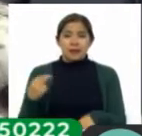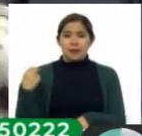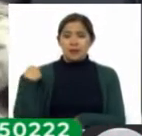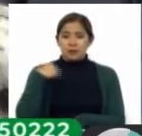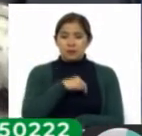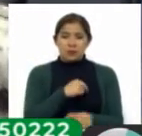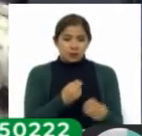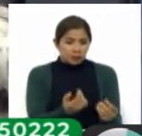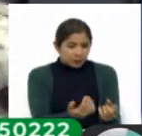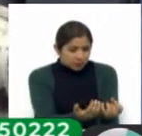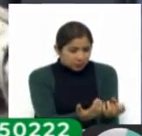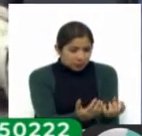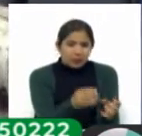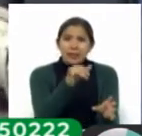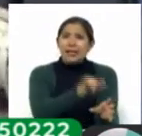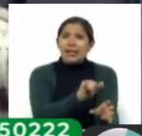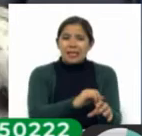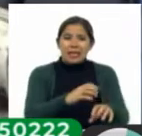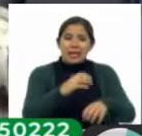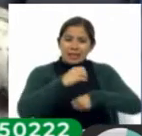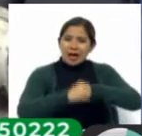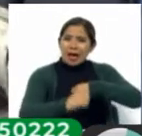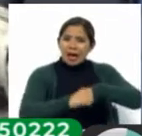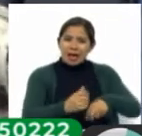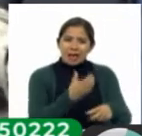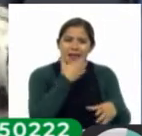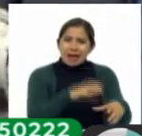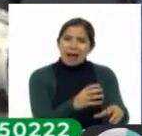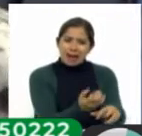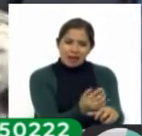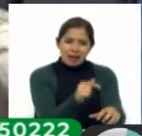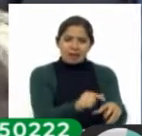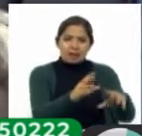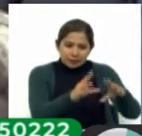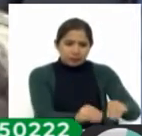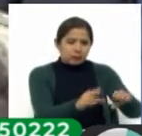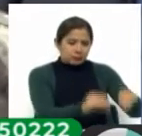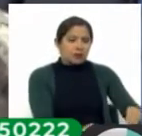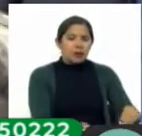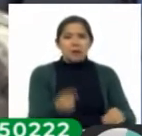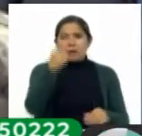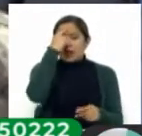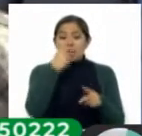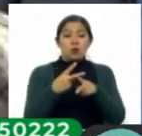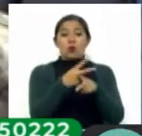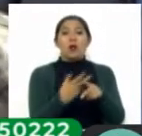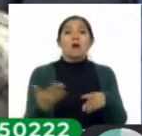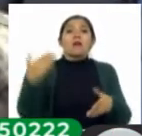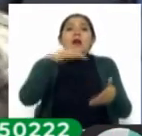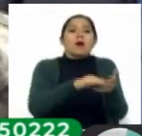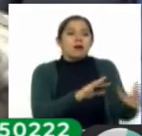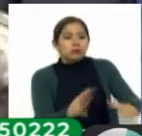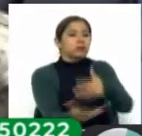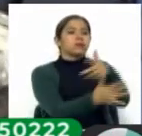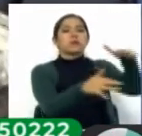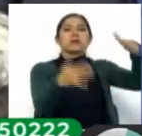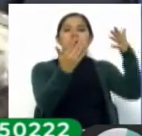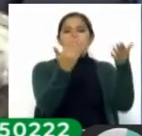eliminar las brasas de calor para evitar esas condiciones que habíamos hablado, ya les expliqué.